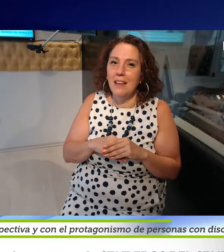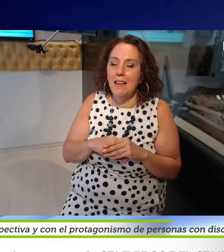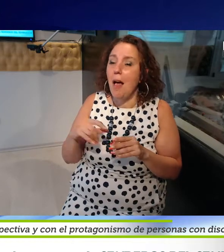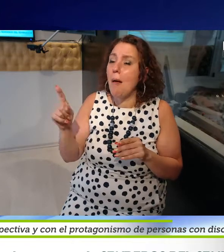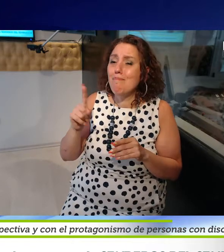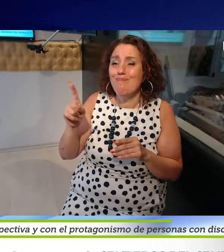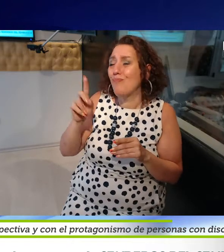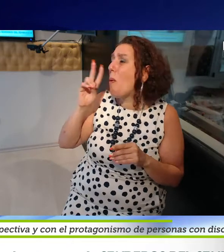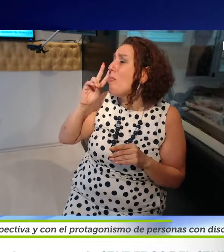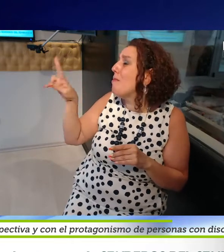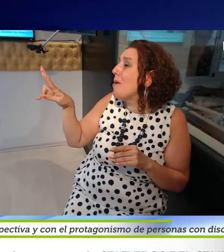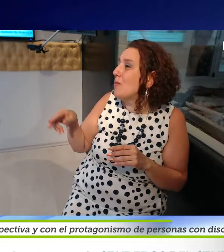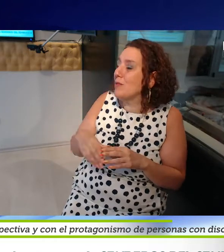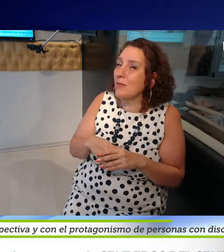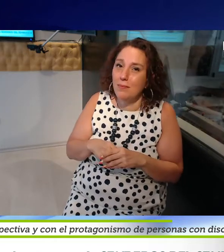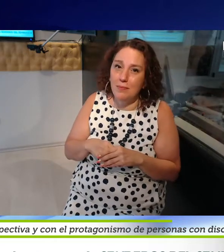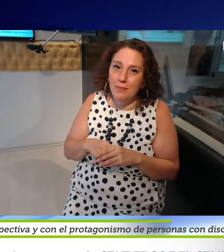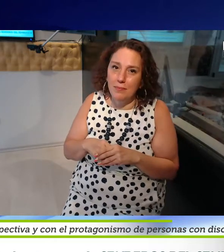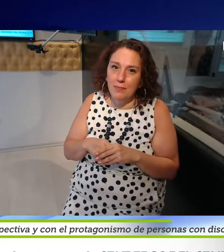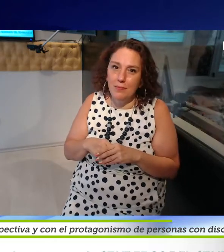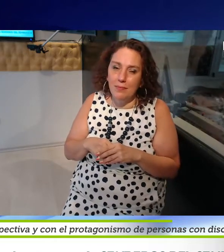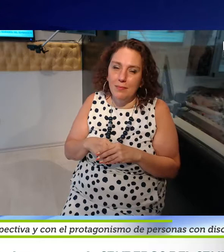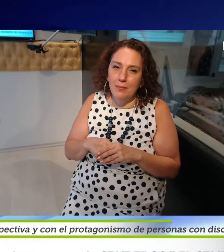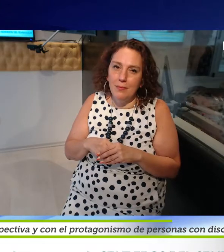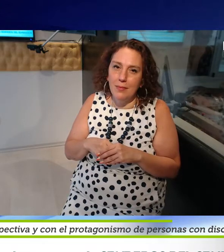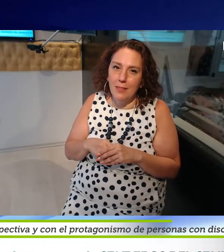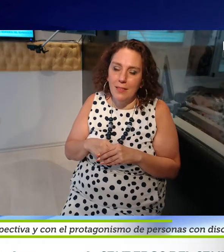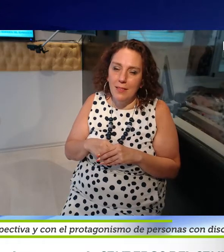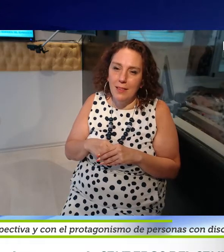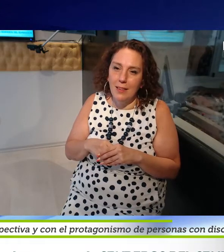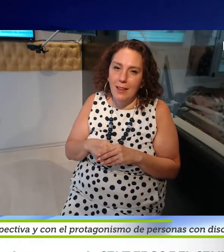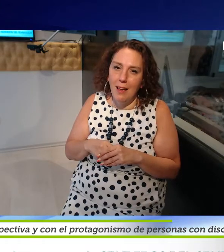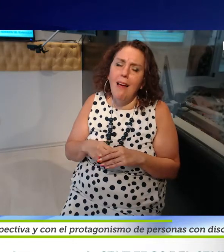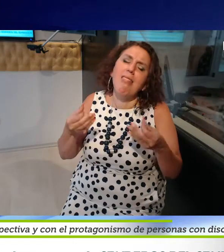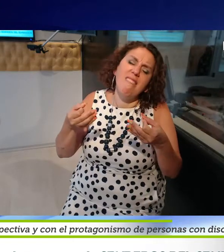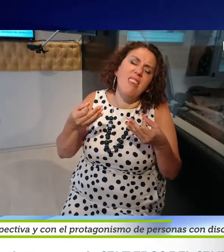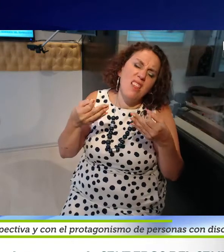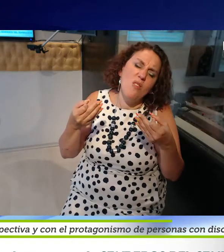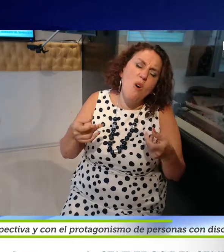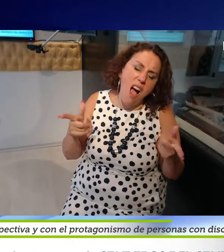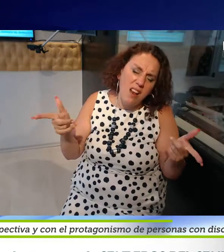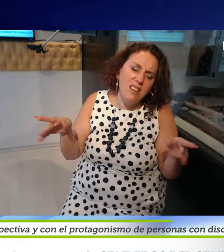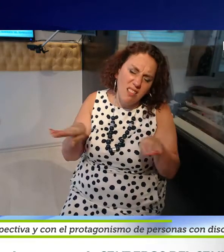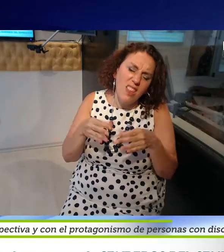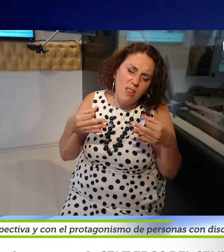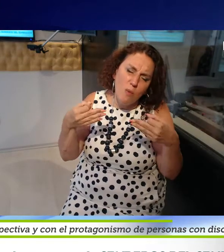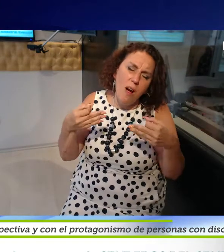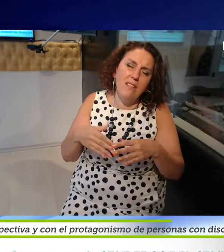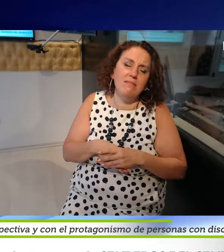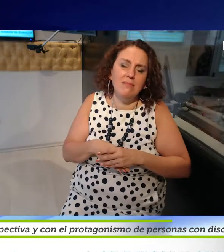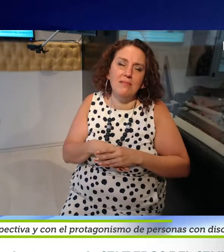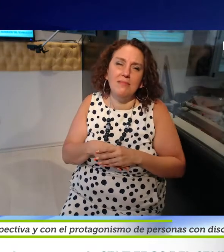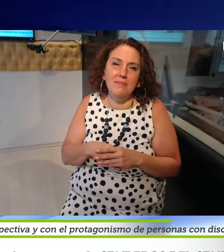tenemos imagen! Bueno, ya va, supongo que va a volver. ¿Me están escuchando igual? ¡Sí! ¡Sí, sí, te estamos escuchando